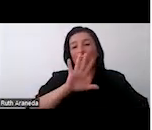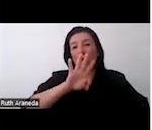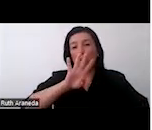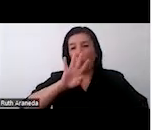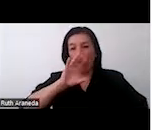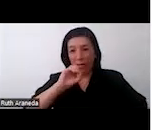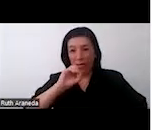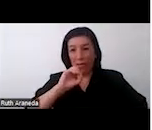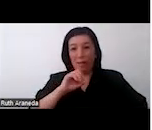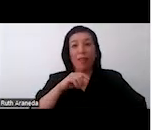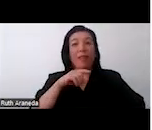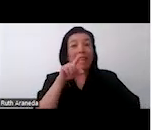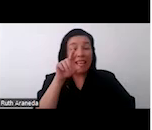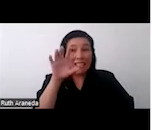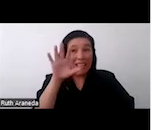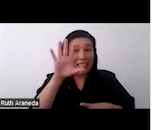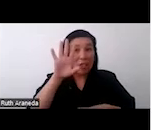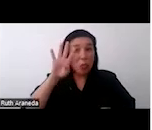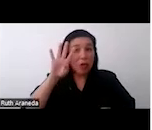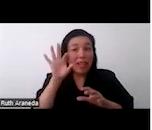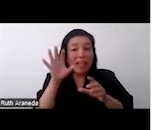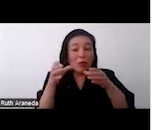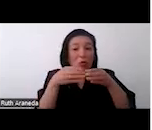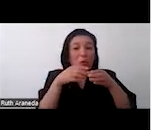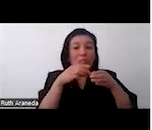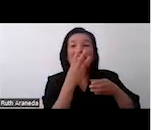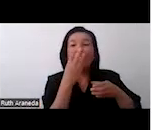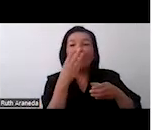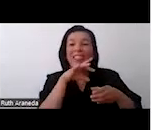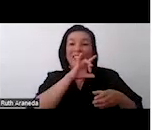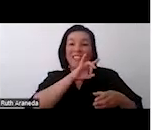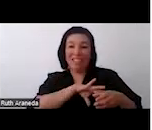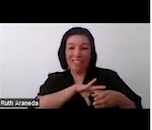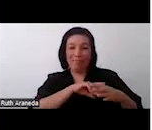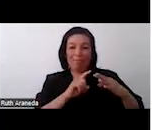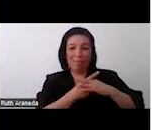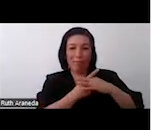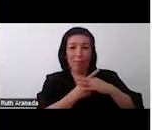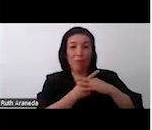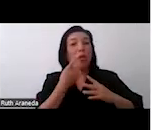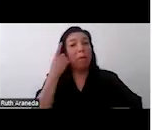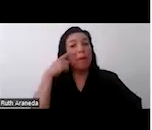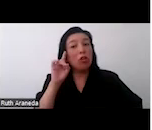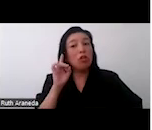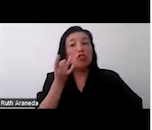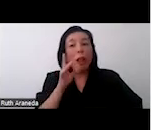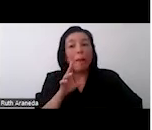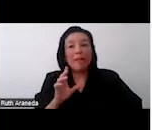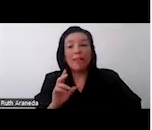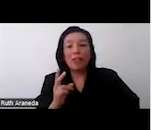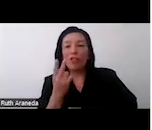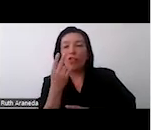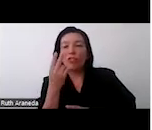hay 13 aves endémicas de Chile, pero de esas 13, solamente 12 están en este